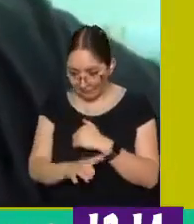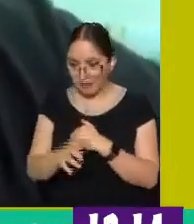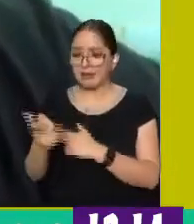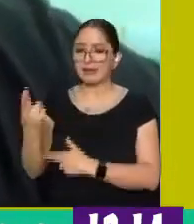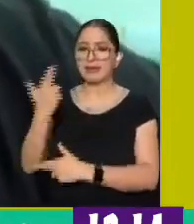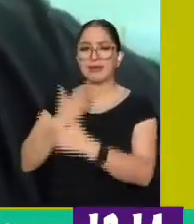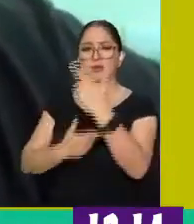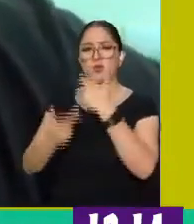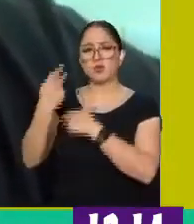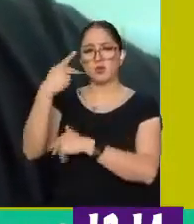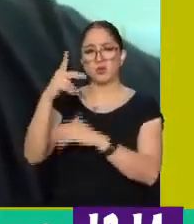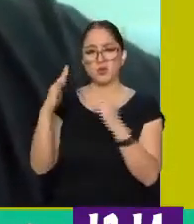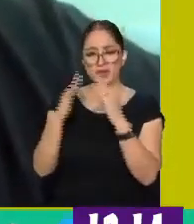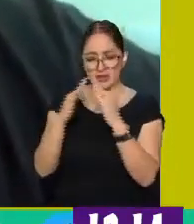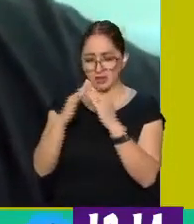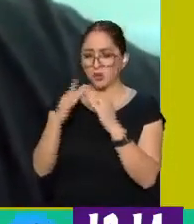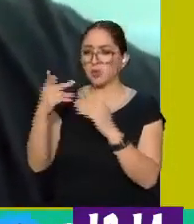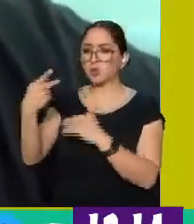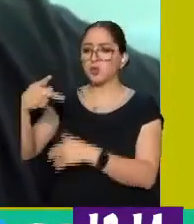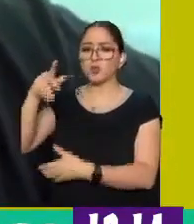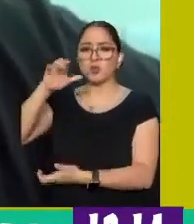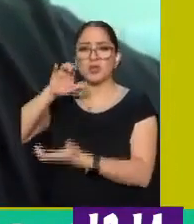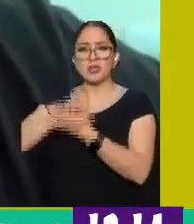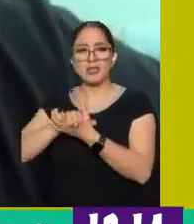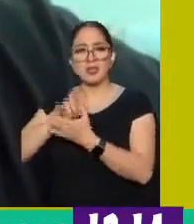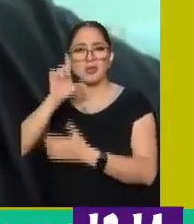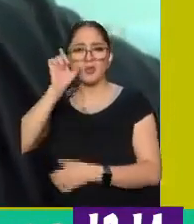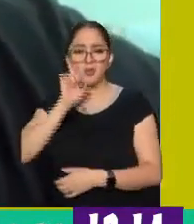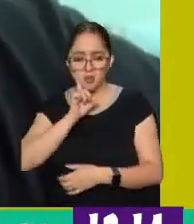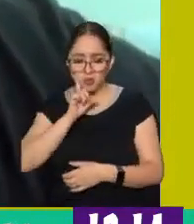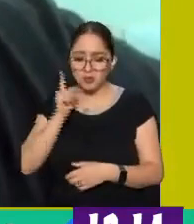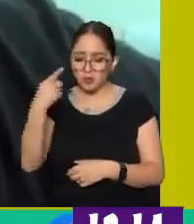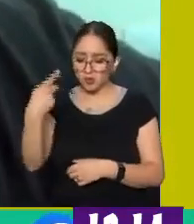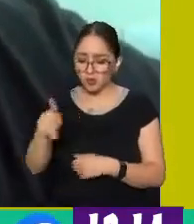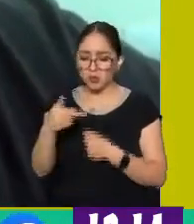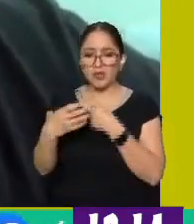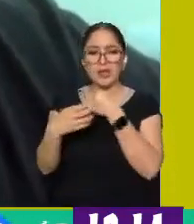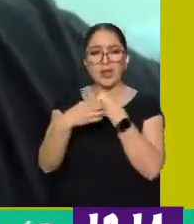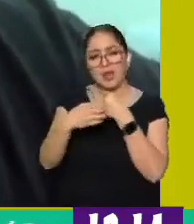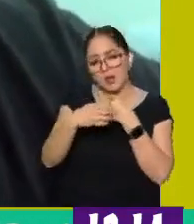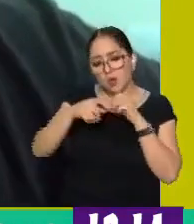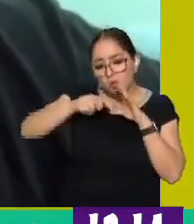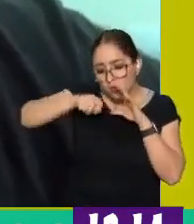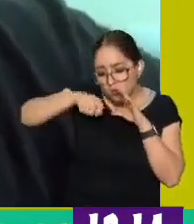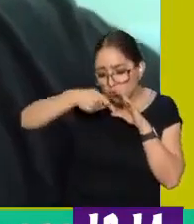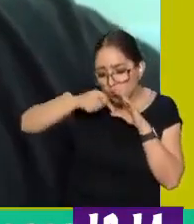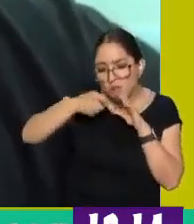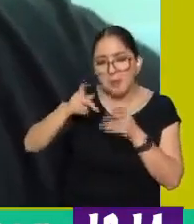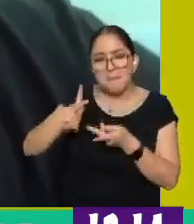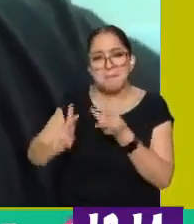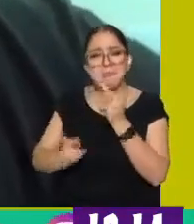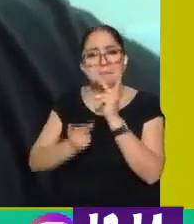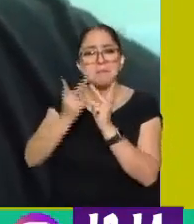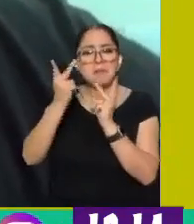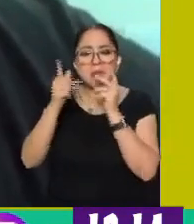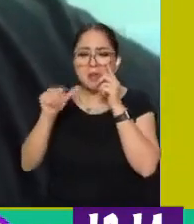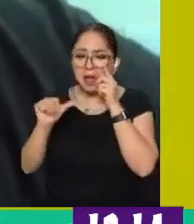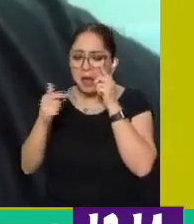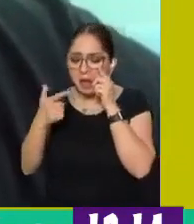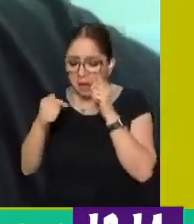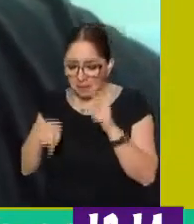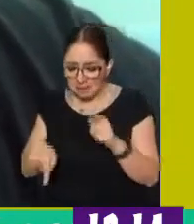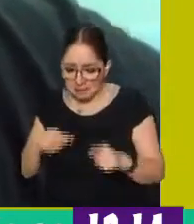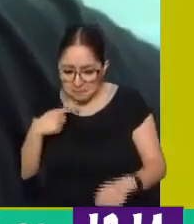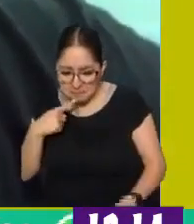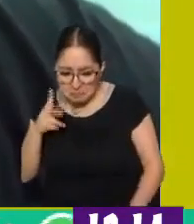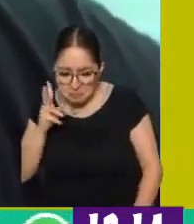preparadito un caldo. Y notaba que cuando le ponían una alga, el caldito sabía más rico. Entonces, como era investigador, científico,